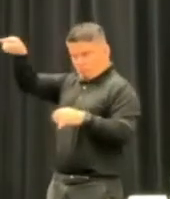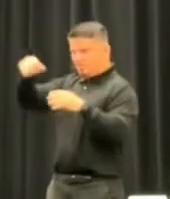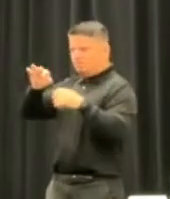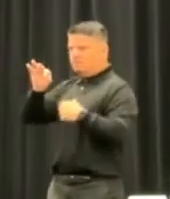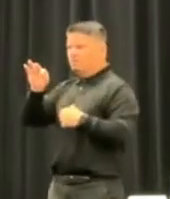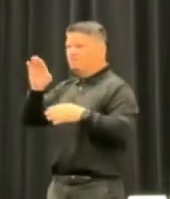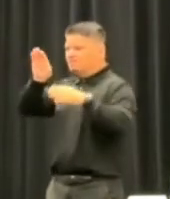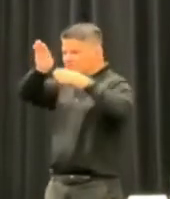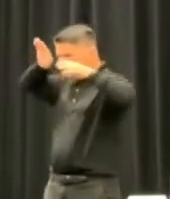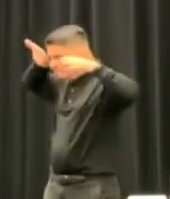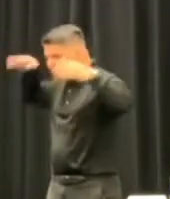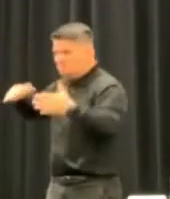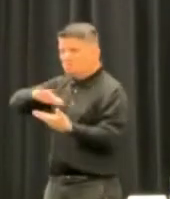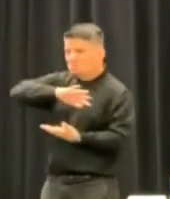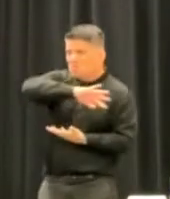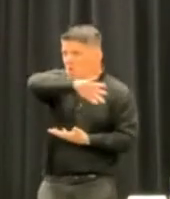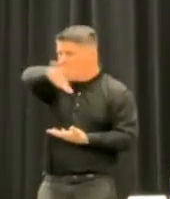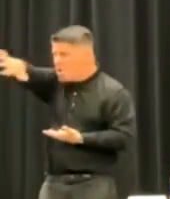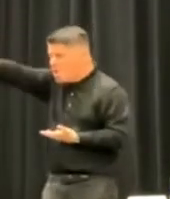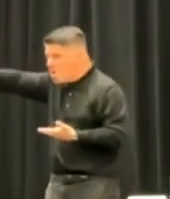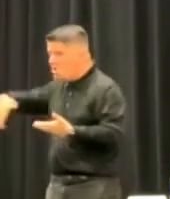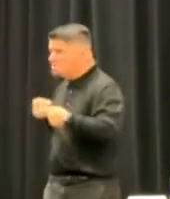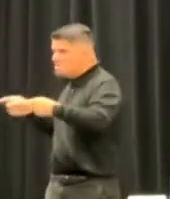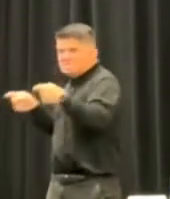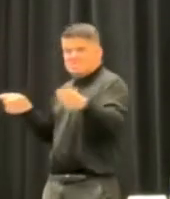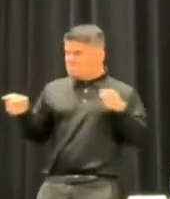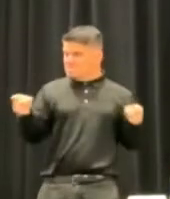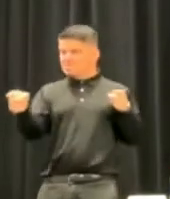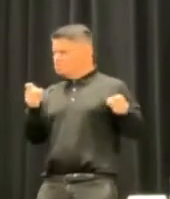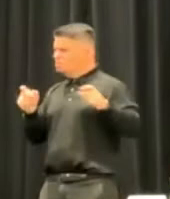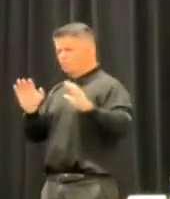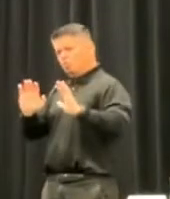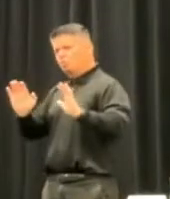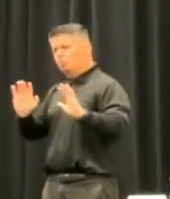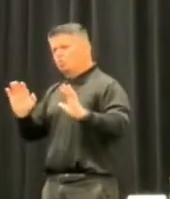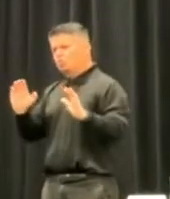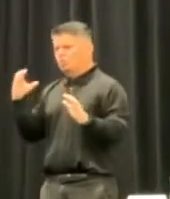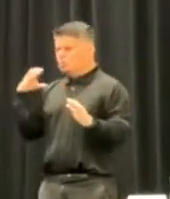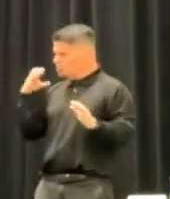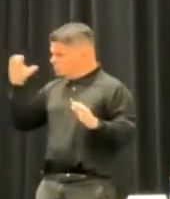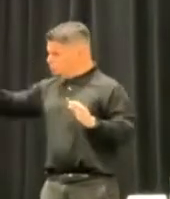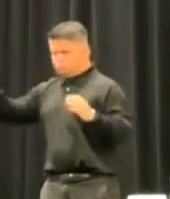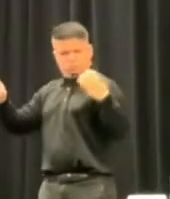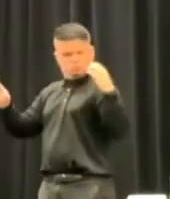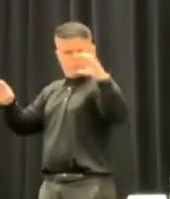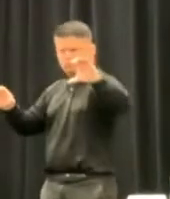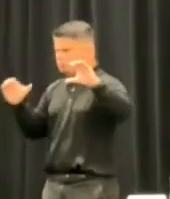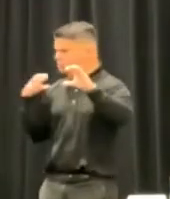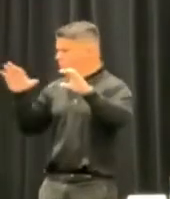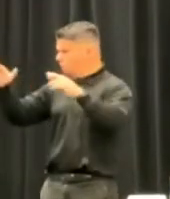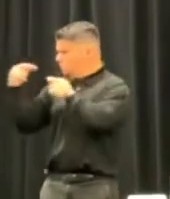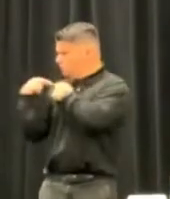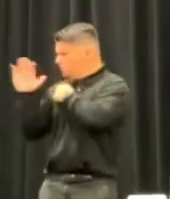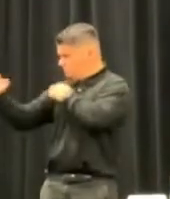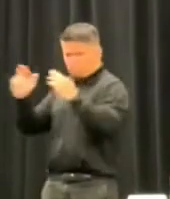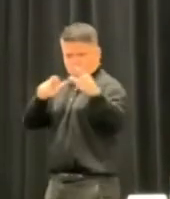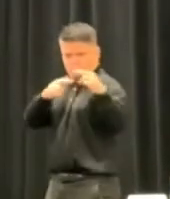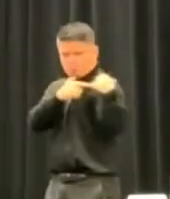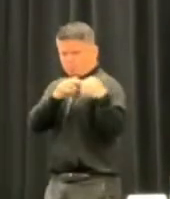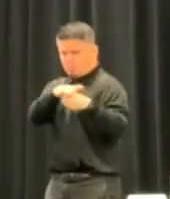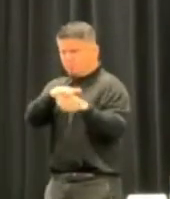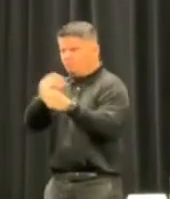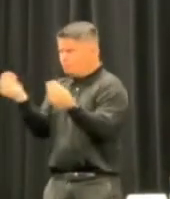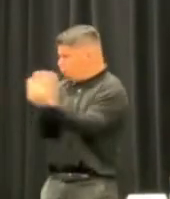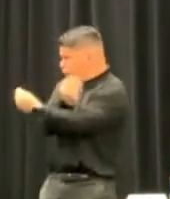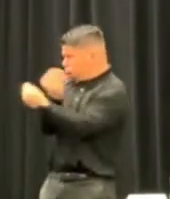ejecución y pues también lo le solicitamos que sean eco de la ejecución porque hay mucha